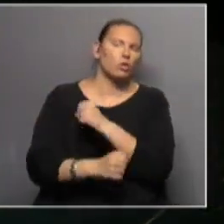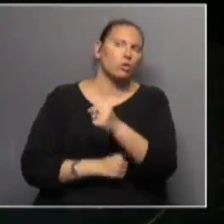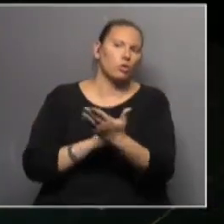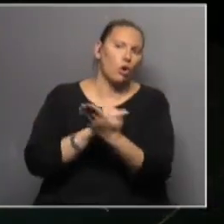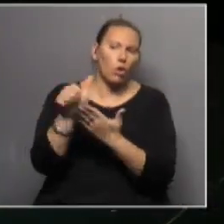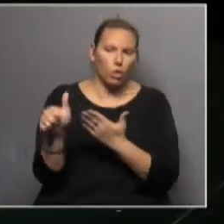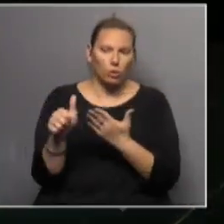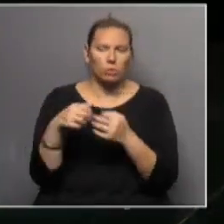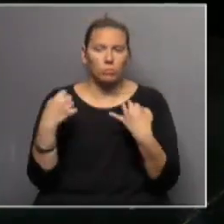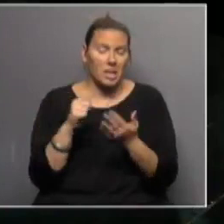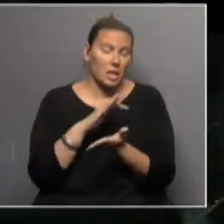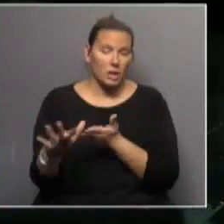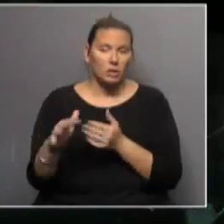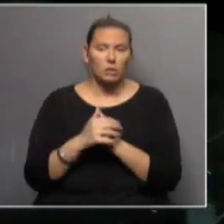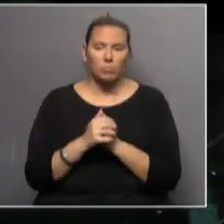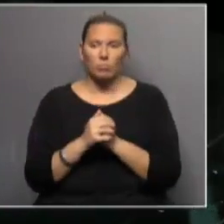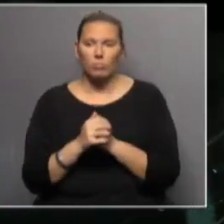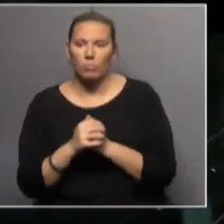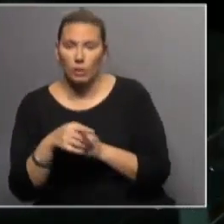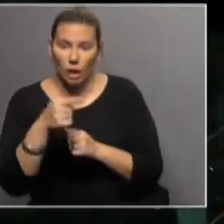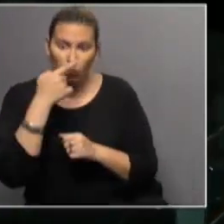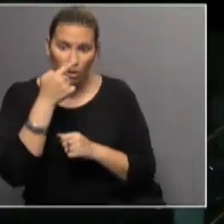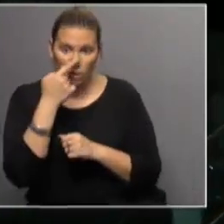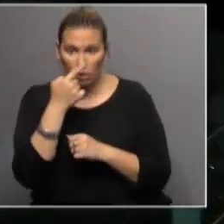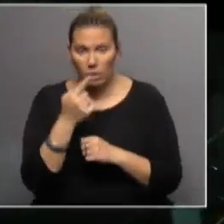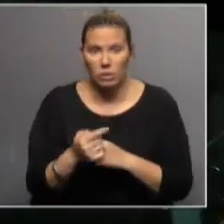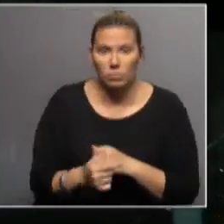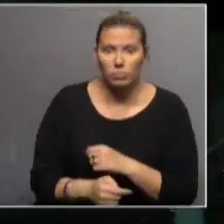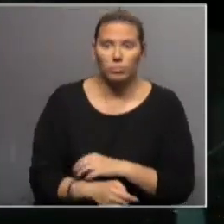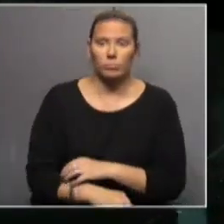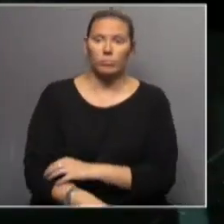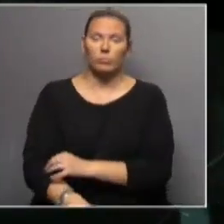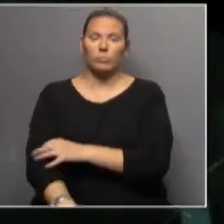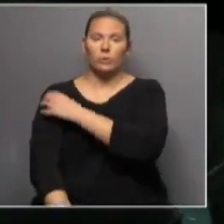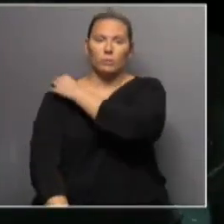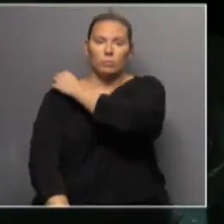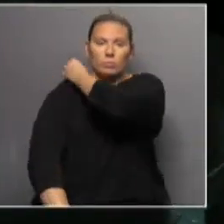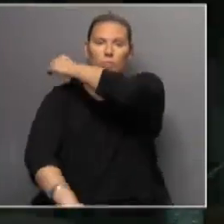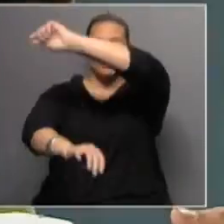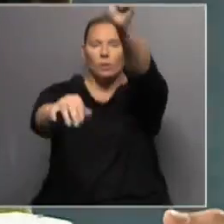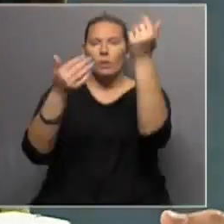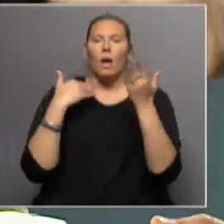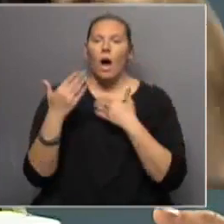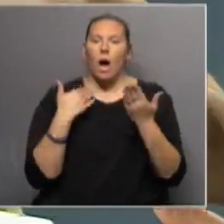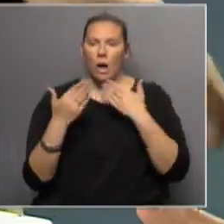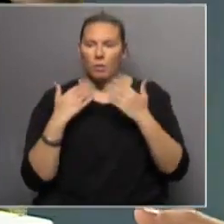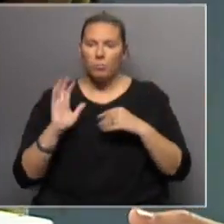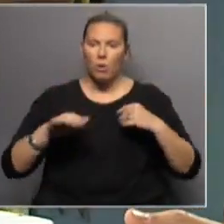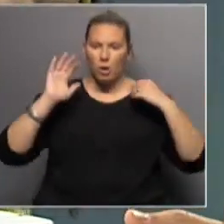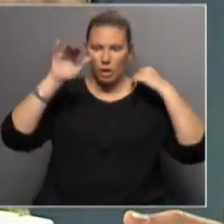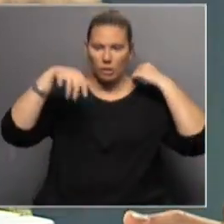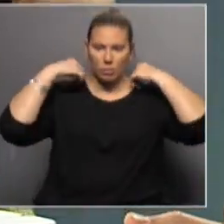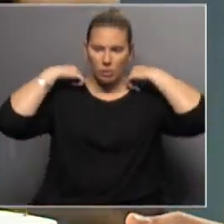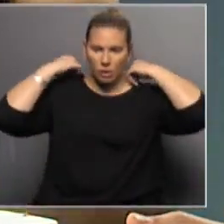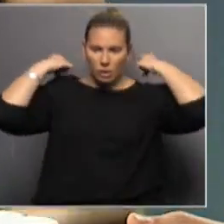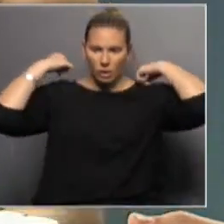claro. Totalmente gratuito, ¿no? Bueno, a tu interés, Temponi. Bueno. Hablemos un poco de NBA, Signorelli, porque hoy